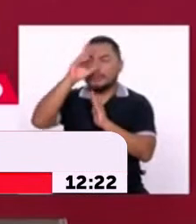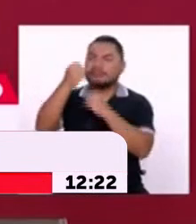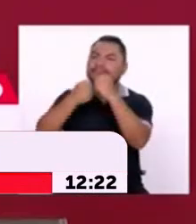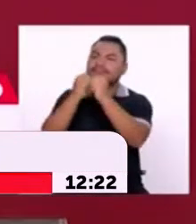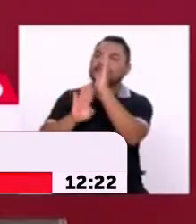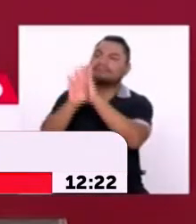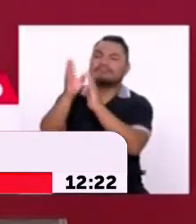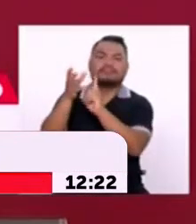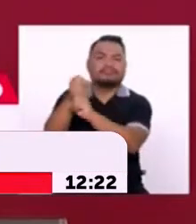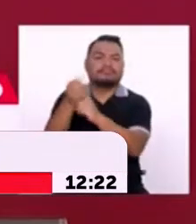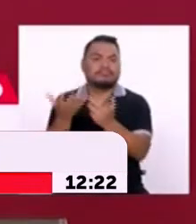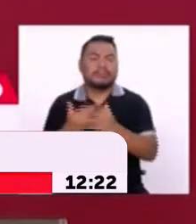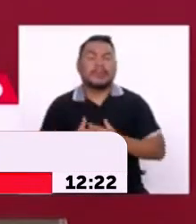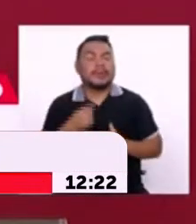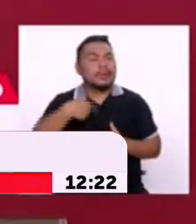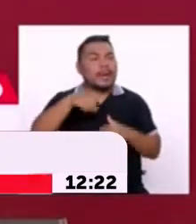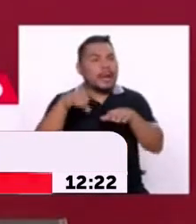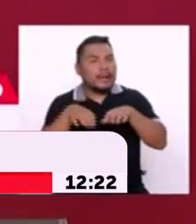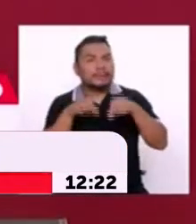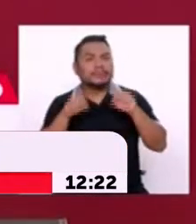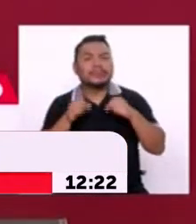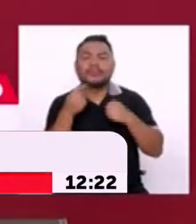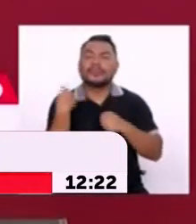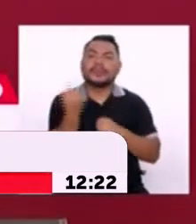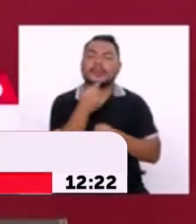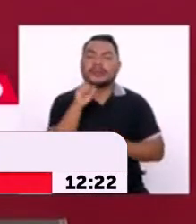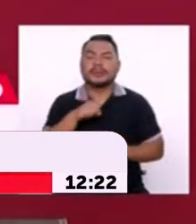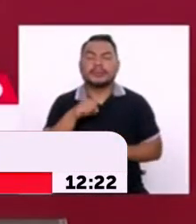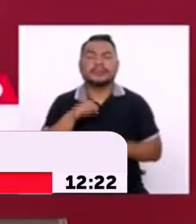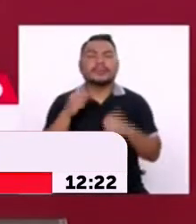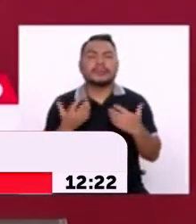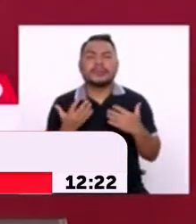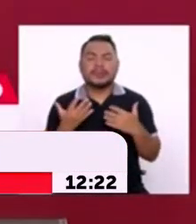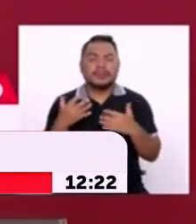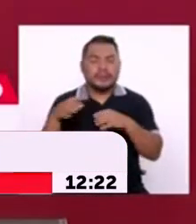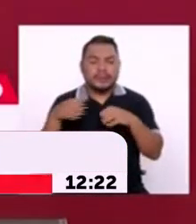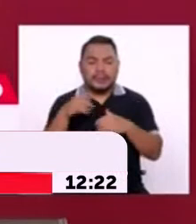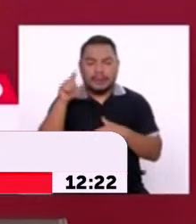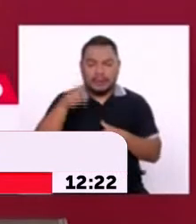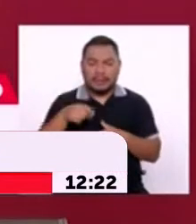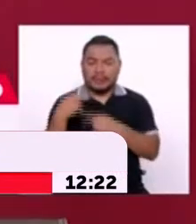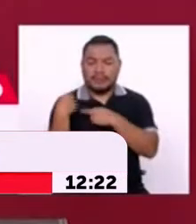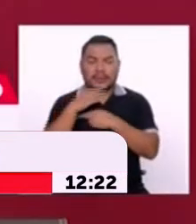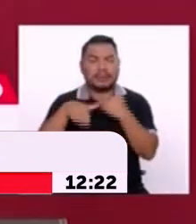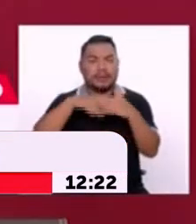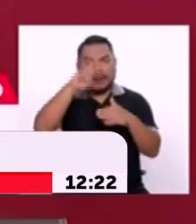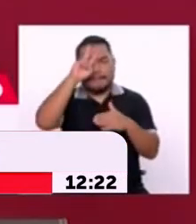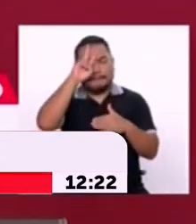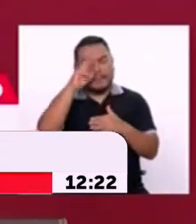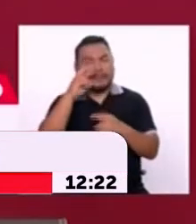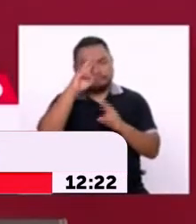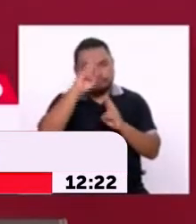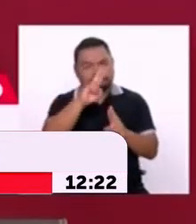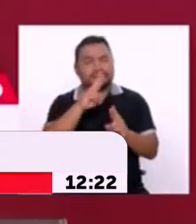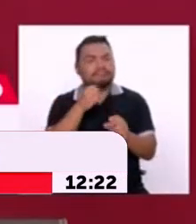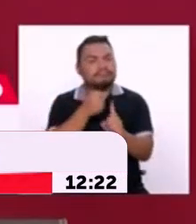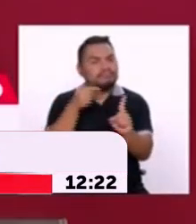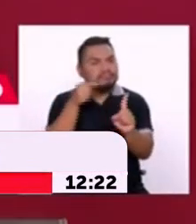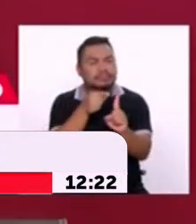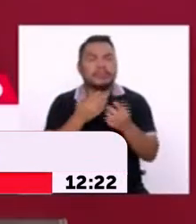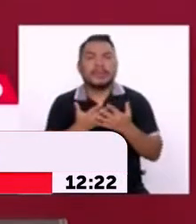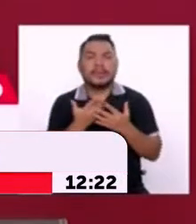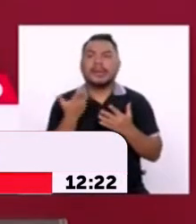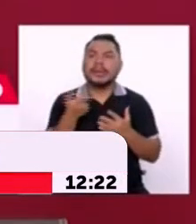Perú. Lo hicimos porque, ante todo, nos debemos a la patria, a